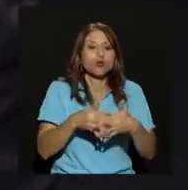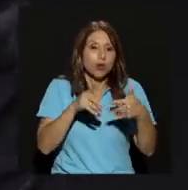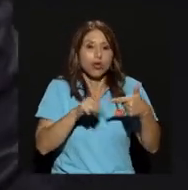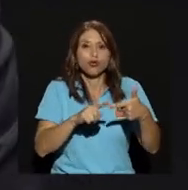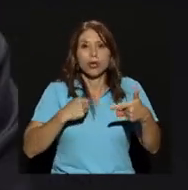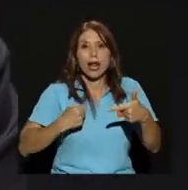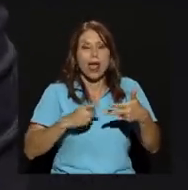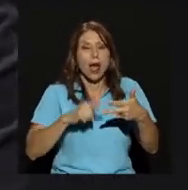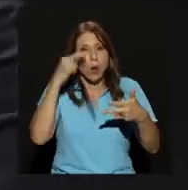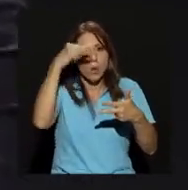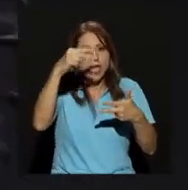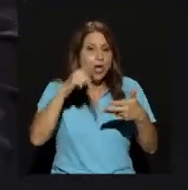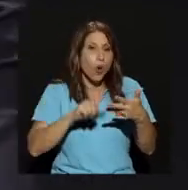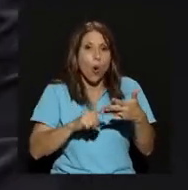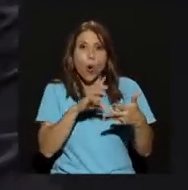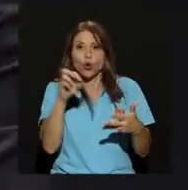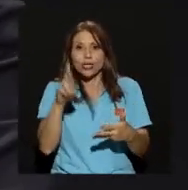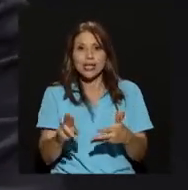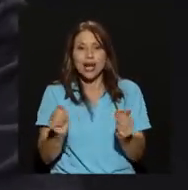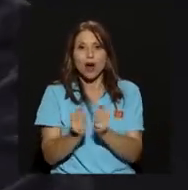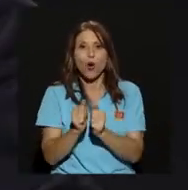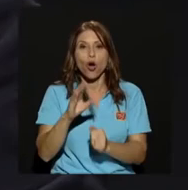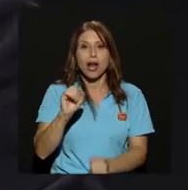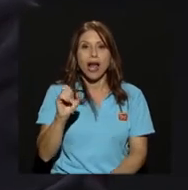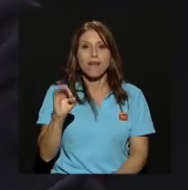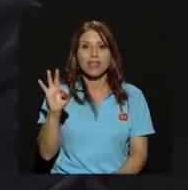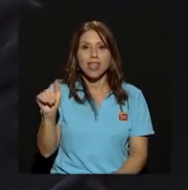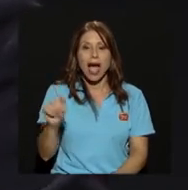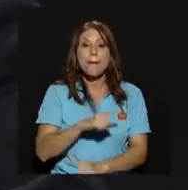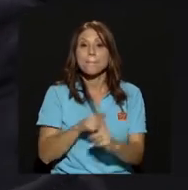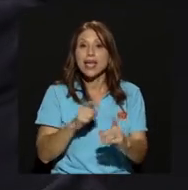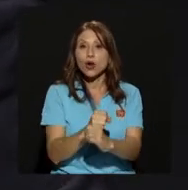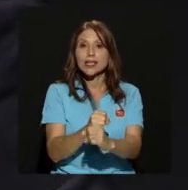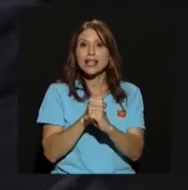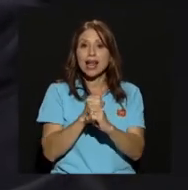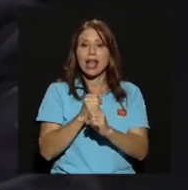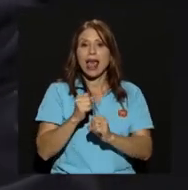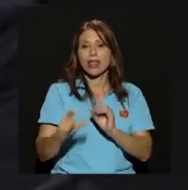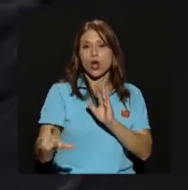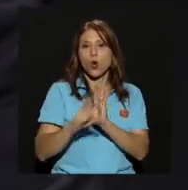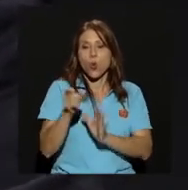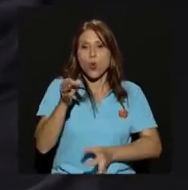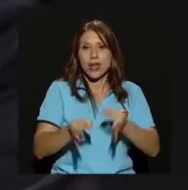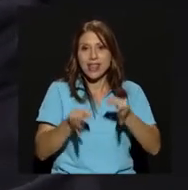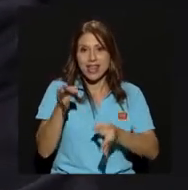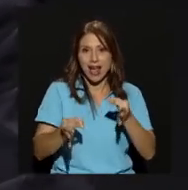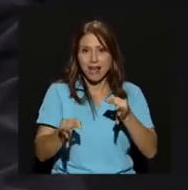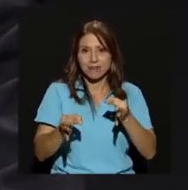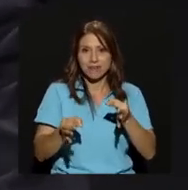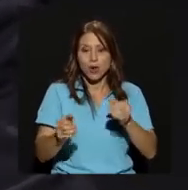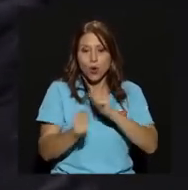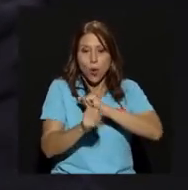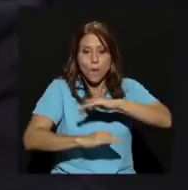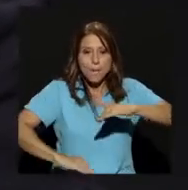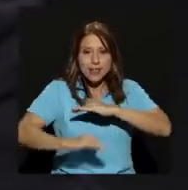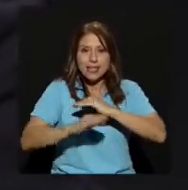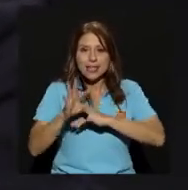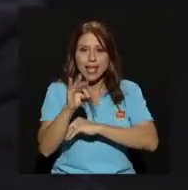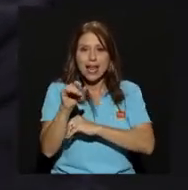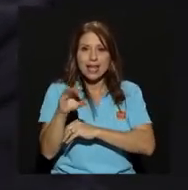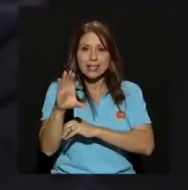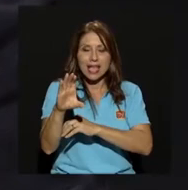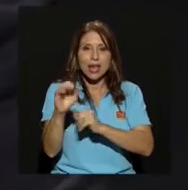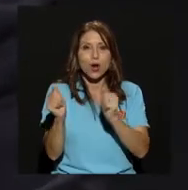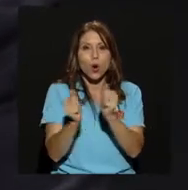costa rica con el casto pero la seguridad jurídica que da el marco del tratado de libre comercio con los estados unidos